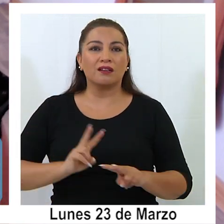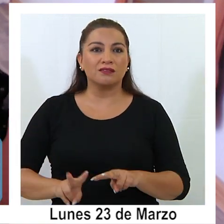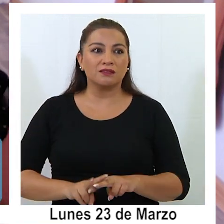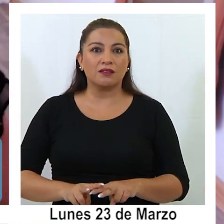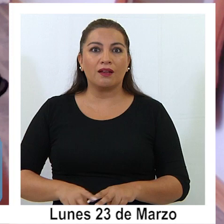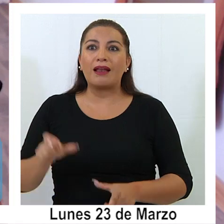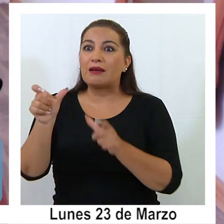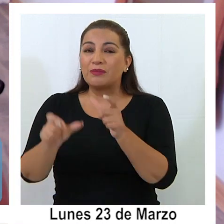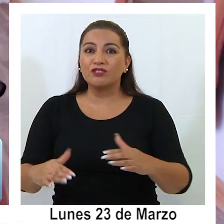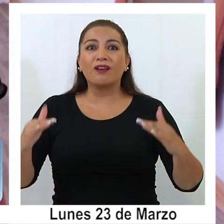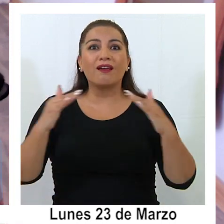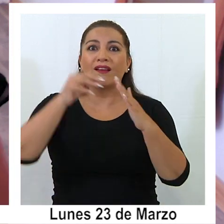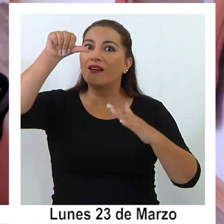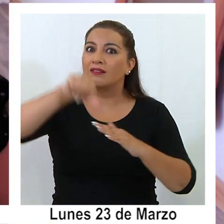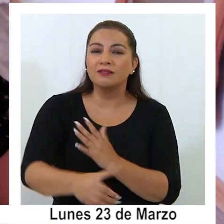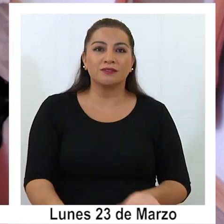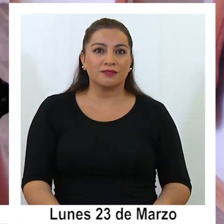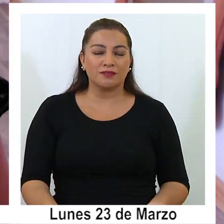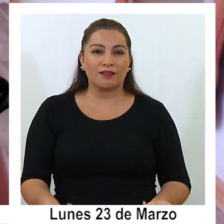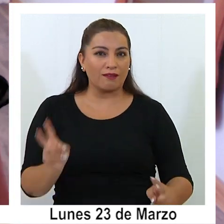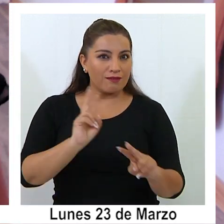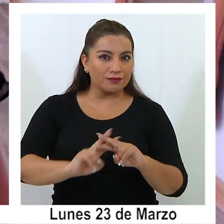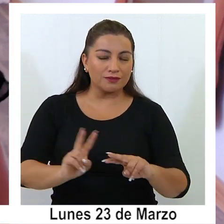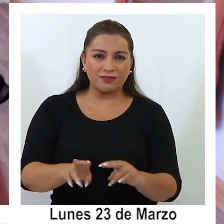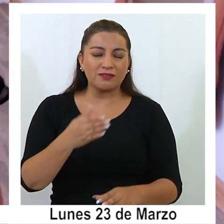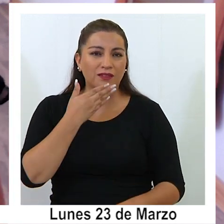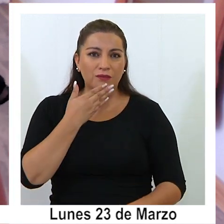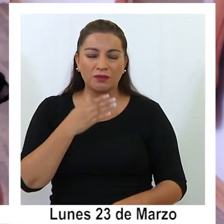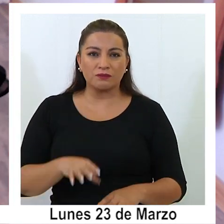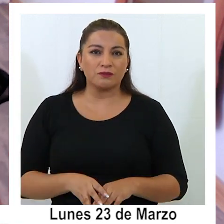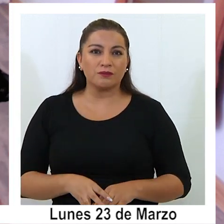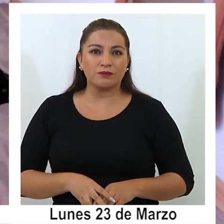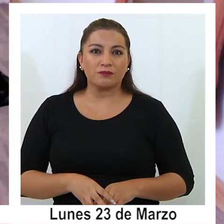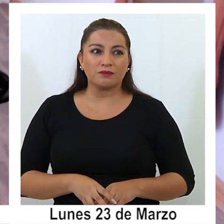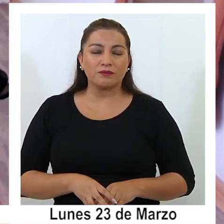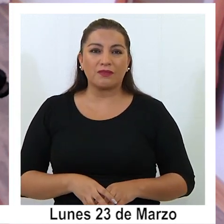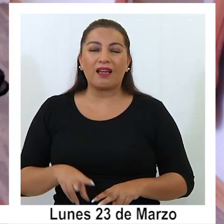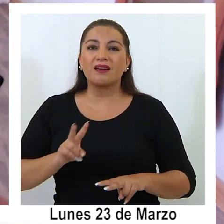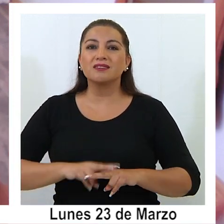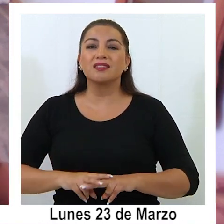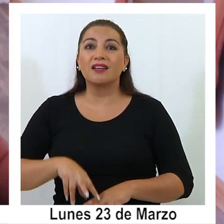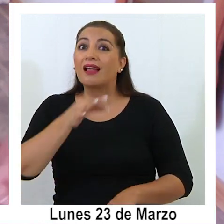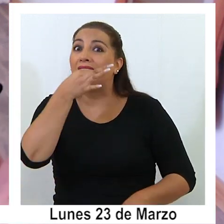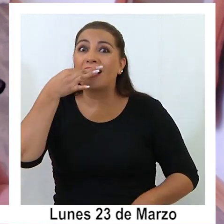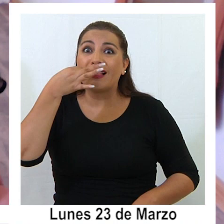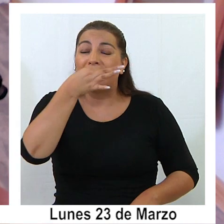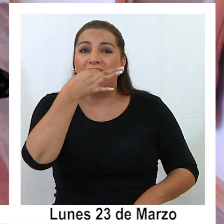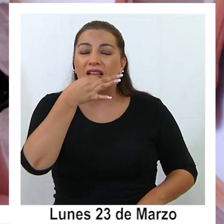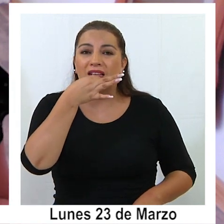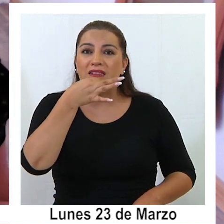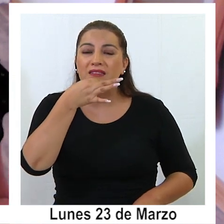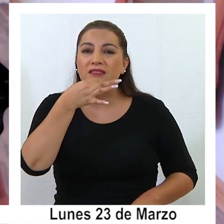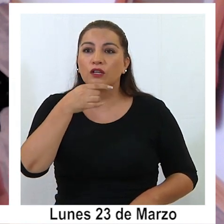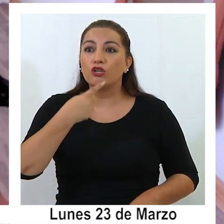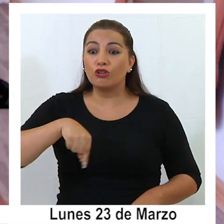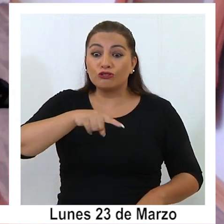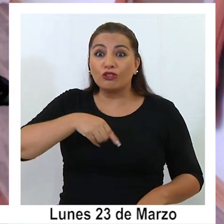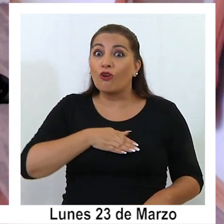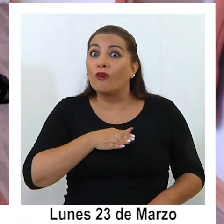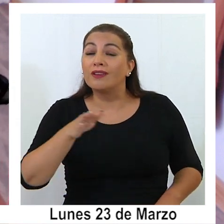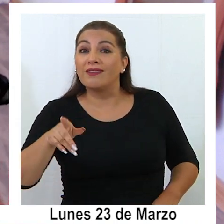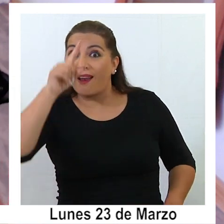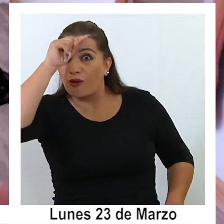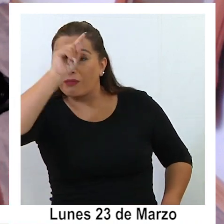gente debe quedarse en la casa. Debiera establecerse también que nos deben tomar exámenes, pero no nosotros acudir al